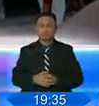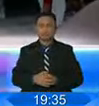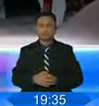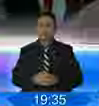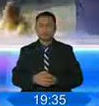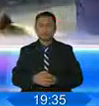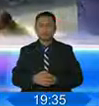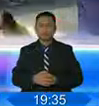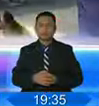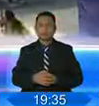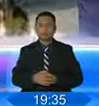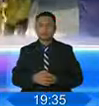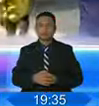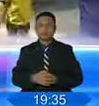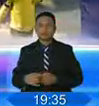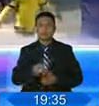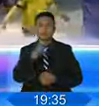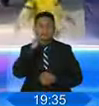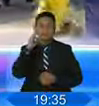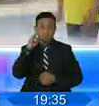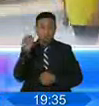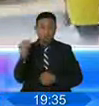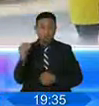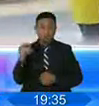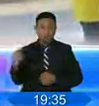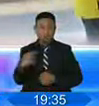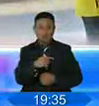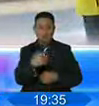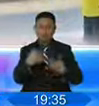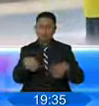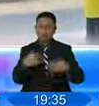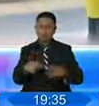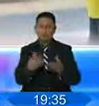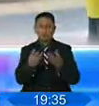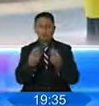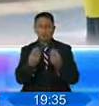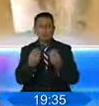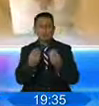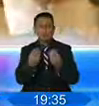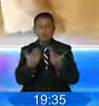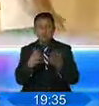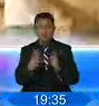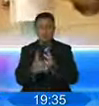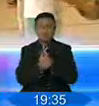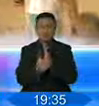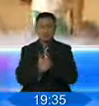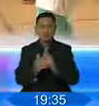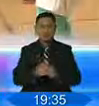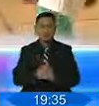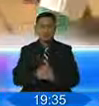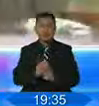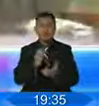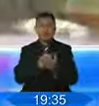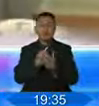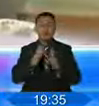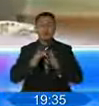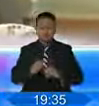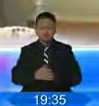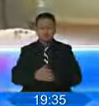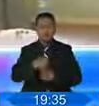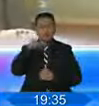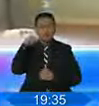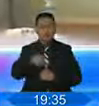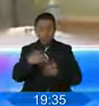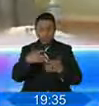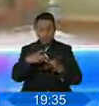hacer en ese tiempo. Son muchos los niños y jóvenes que desarrollaron sus capacidades como un hábito, pues el sistema de los vacacionales es el momento